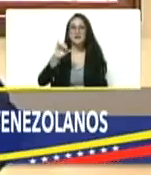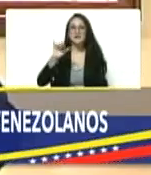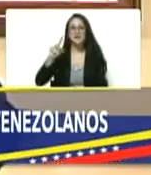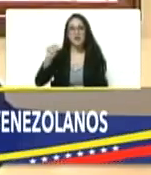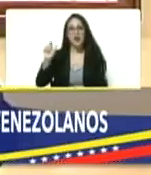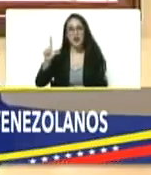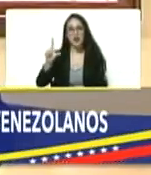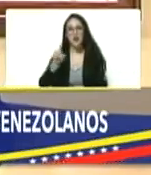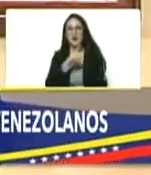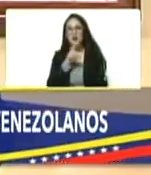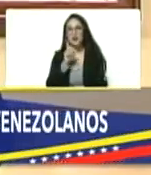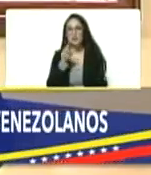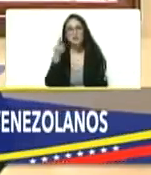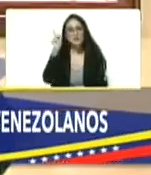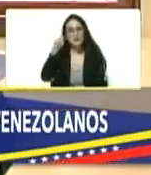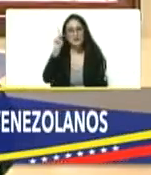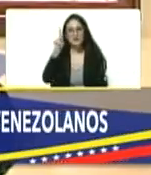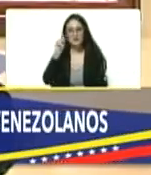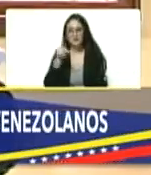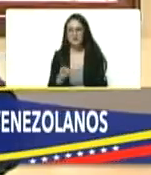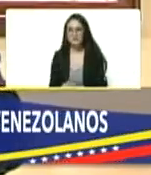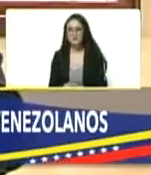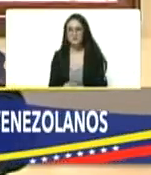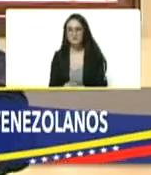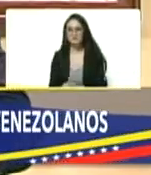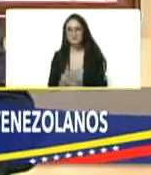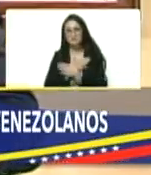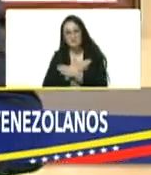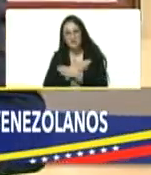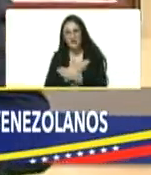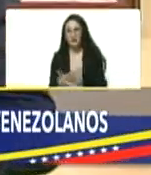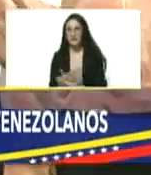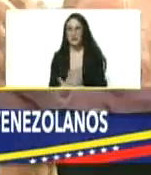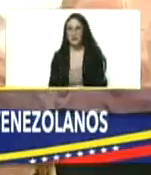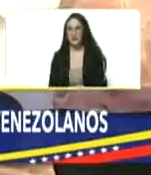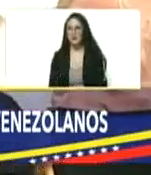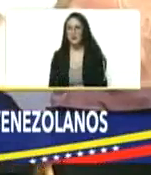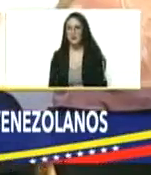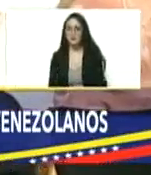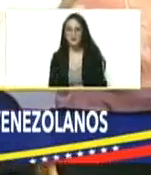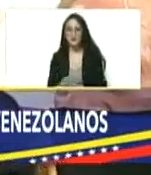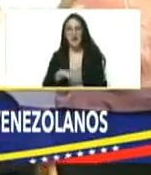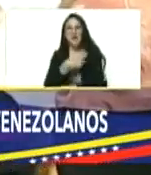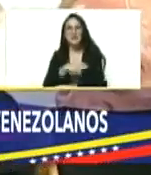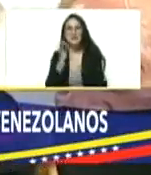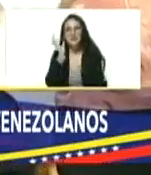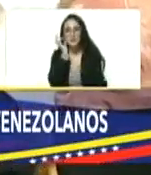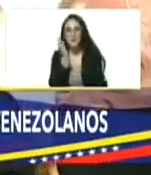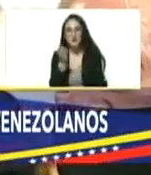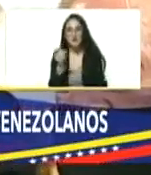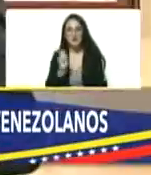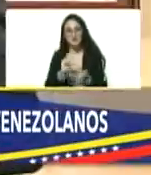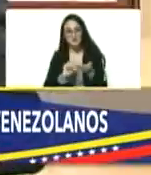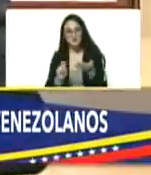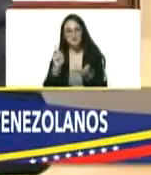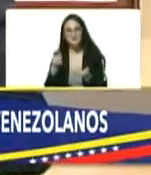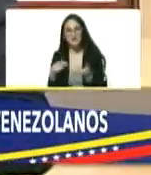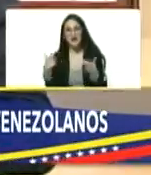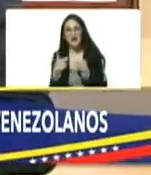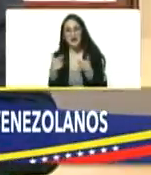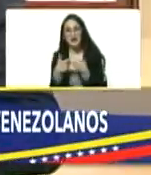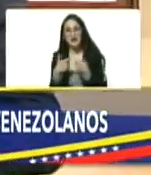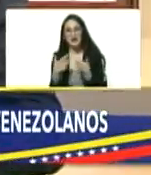Guedes, profesor querido. A nuestra cantante, compositora y guerrera